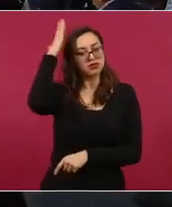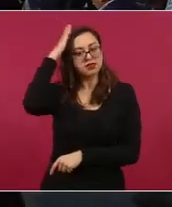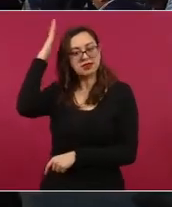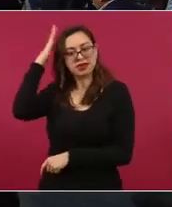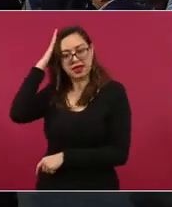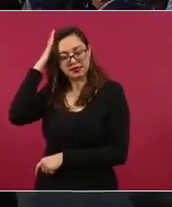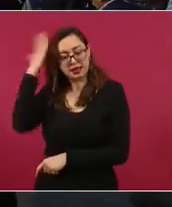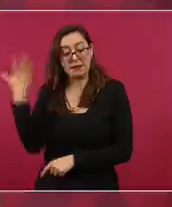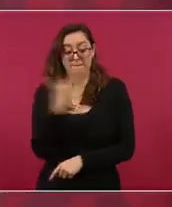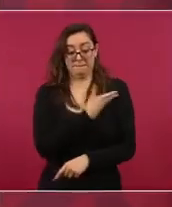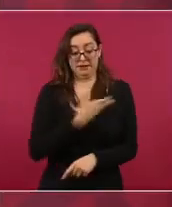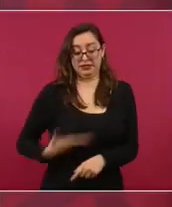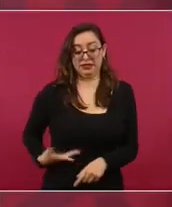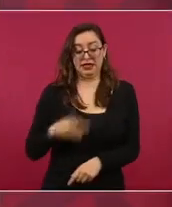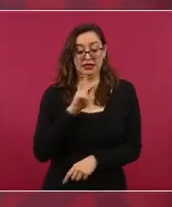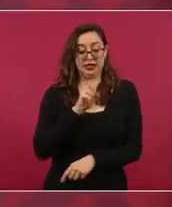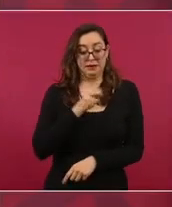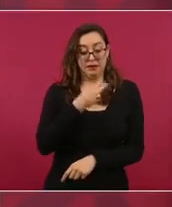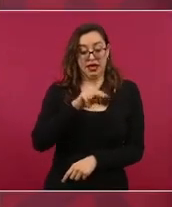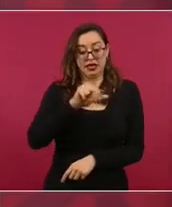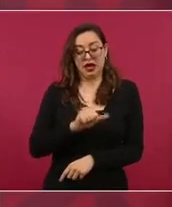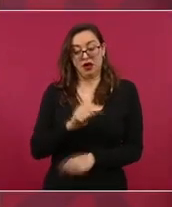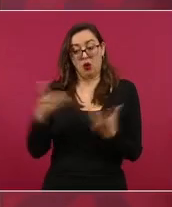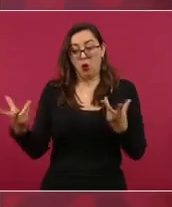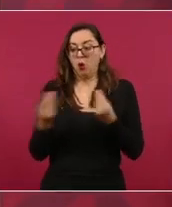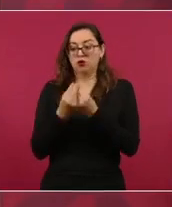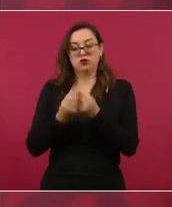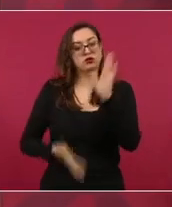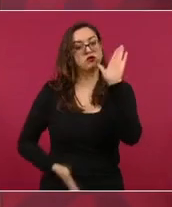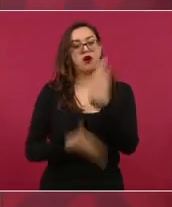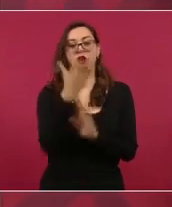y allá llegaron al acuerdo